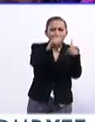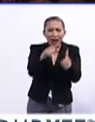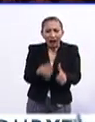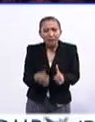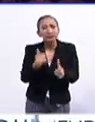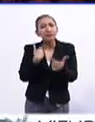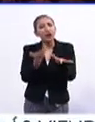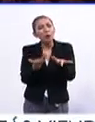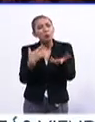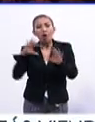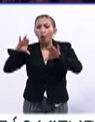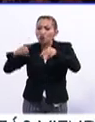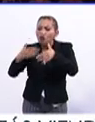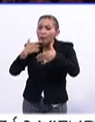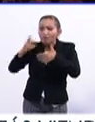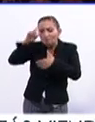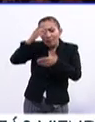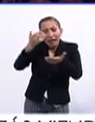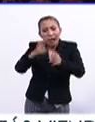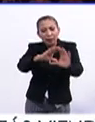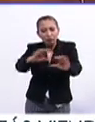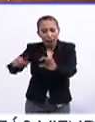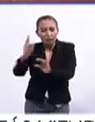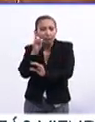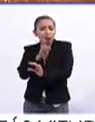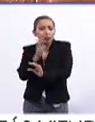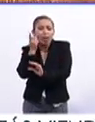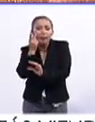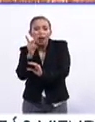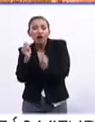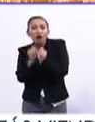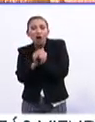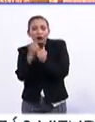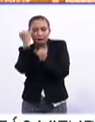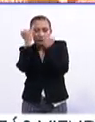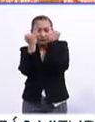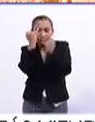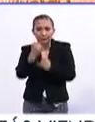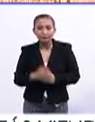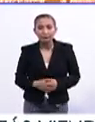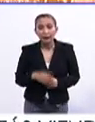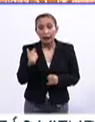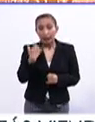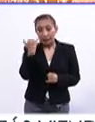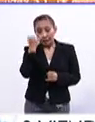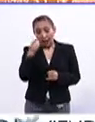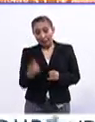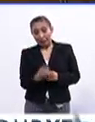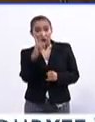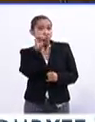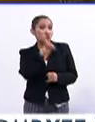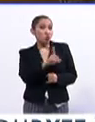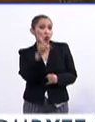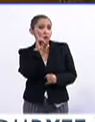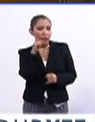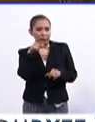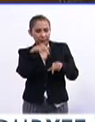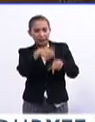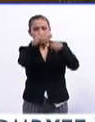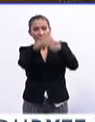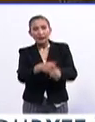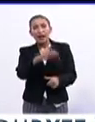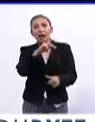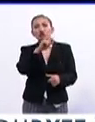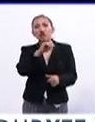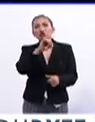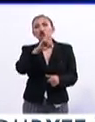promueve en comunidad una propuesta de educación experimental a través de la creatividad el mito de lo eterno femenino permanecer en el